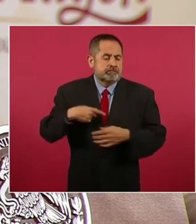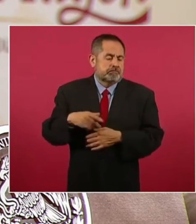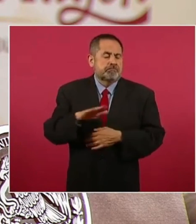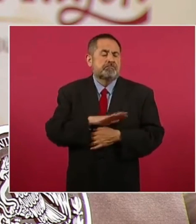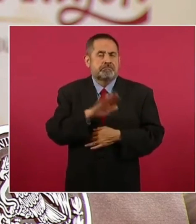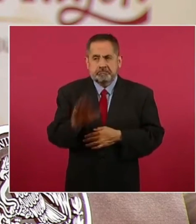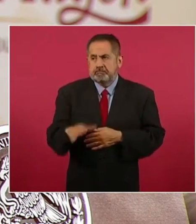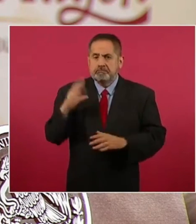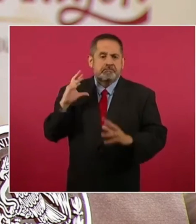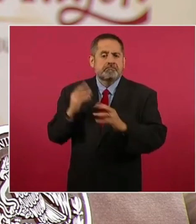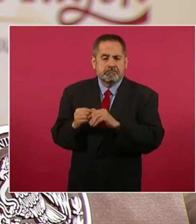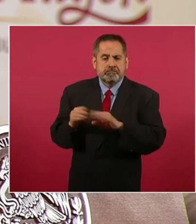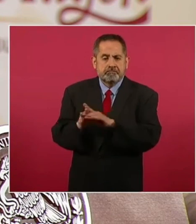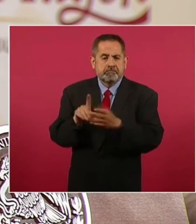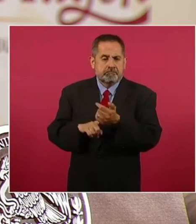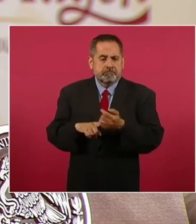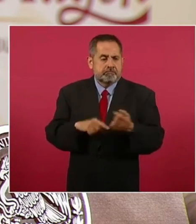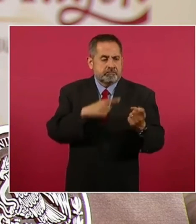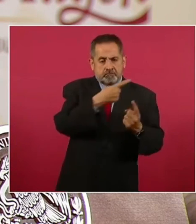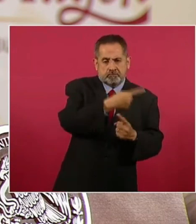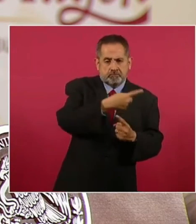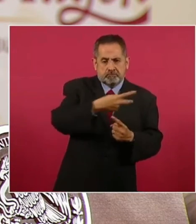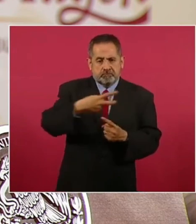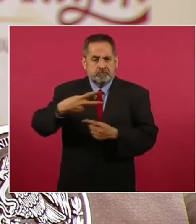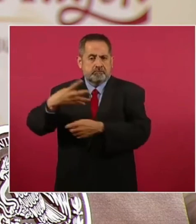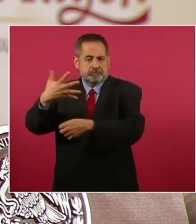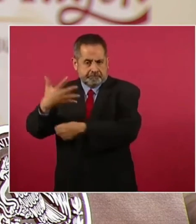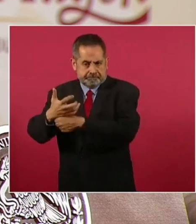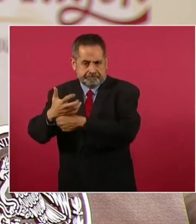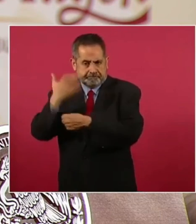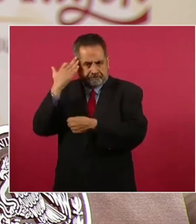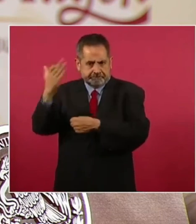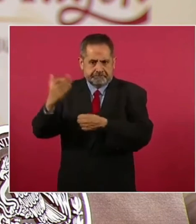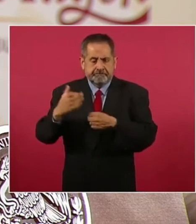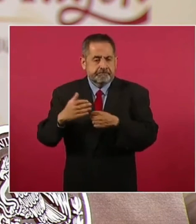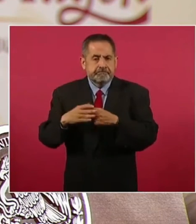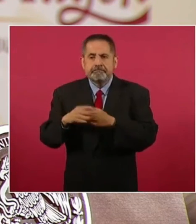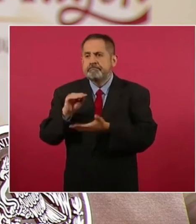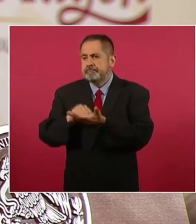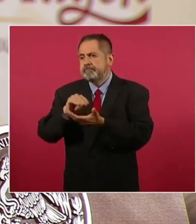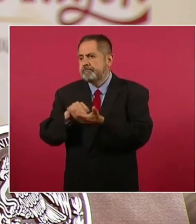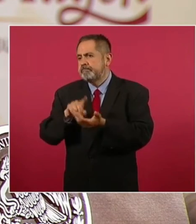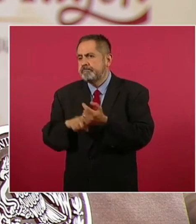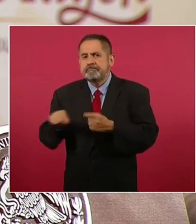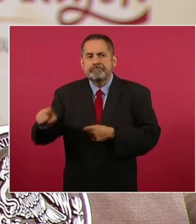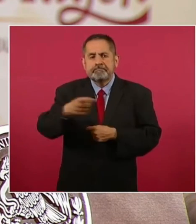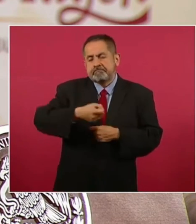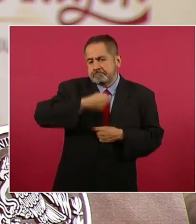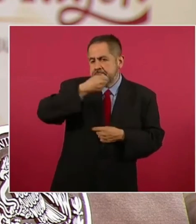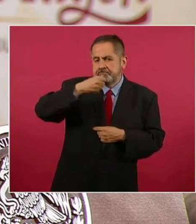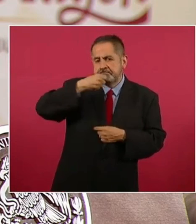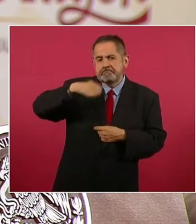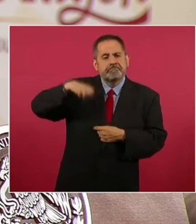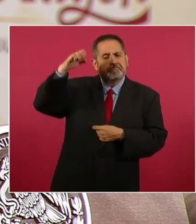presentaron hasta el momento durante esta quinta ola y podemos ver que la mayoría siguen ocurriendo en personas adultas